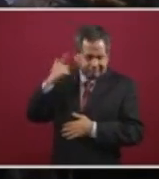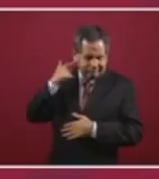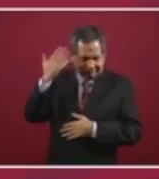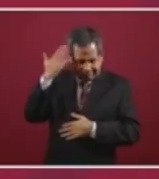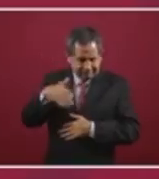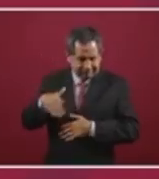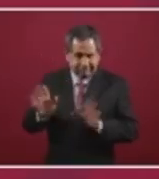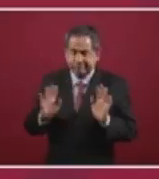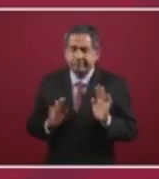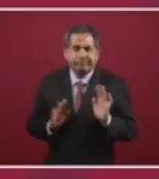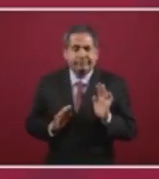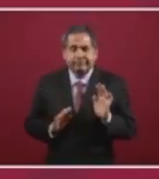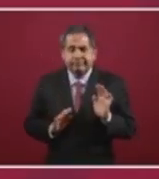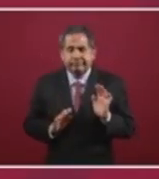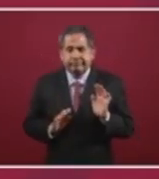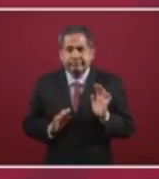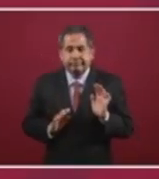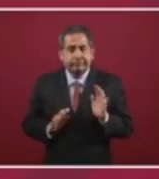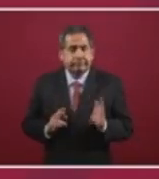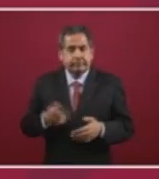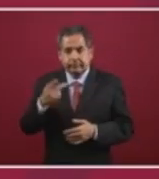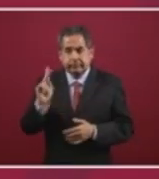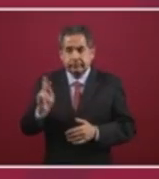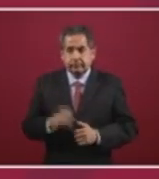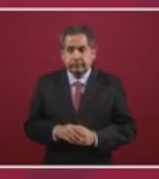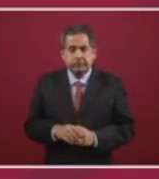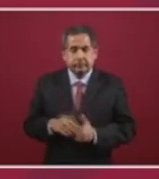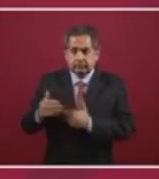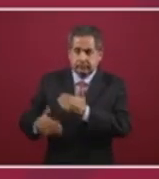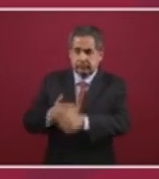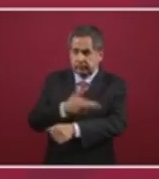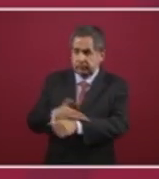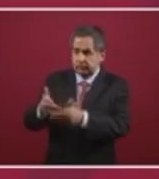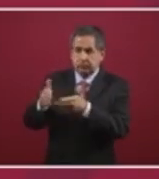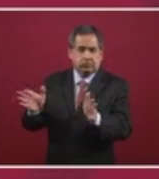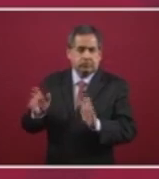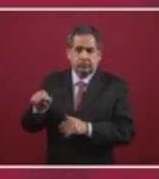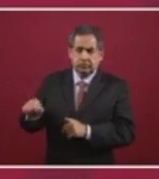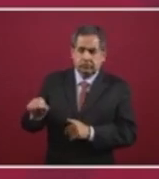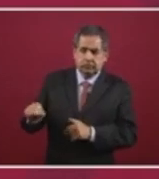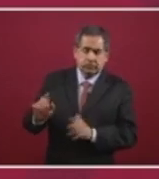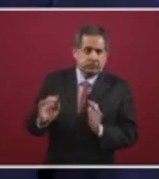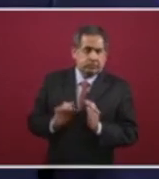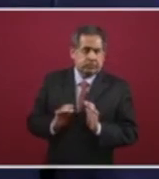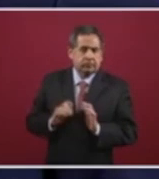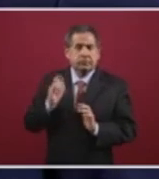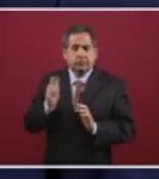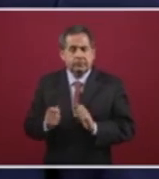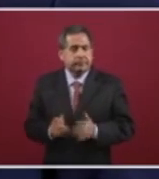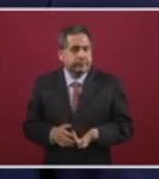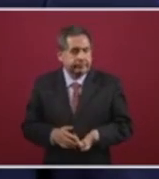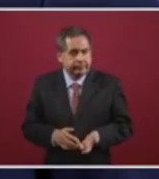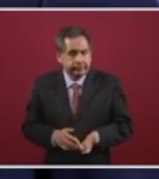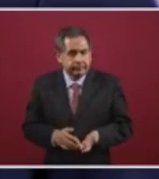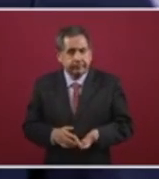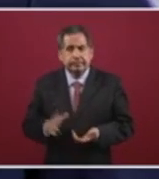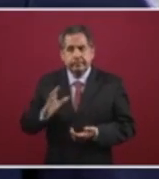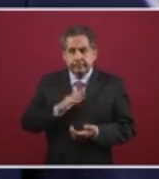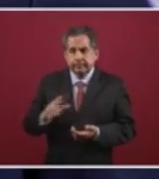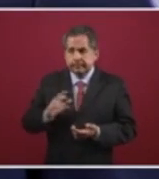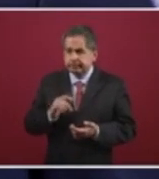el Ministerio Público. El proceso está abierto, o sea, hay